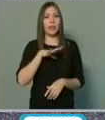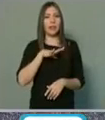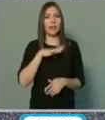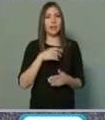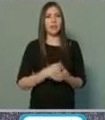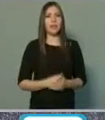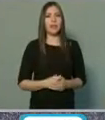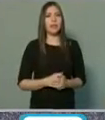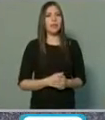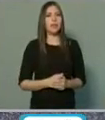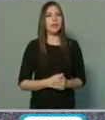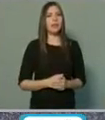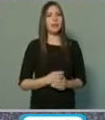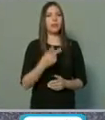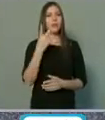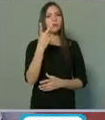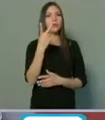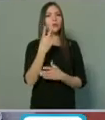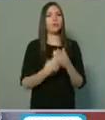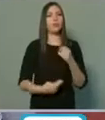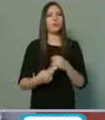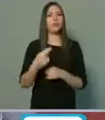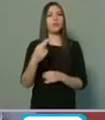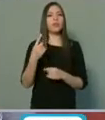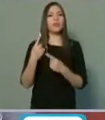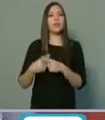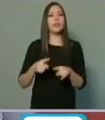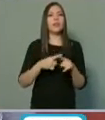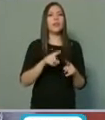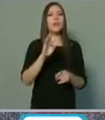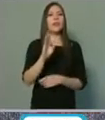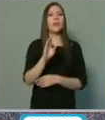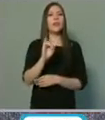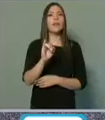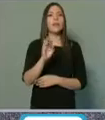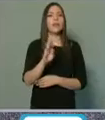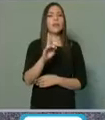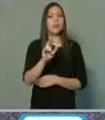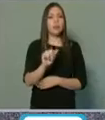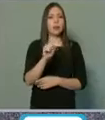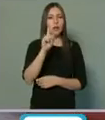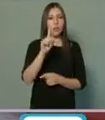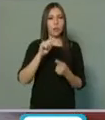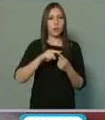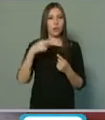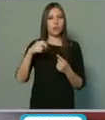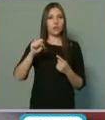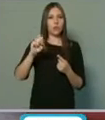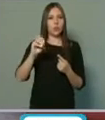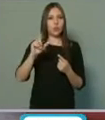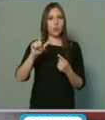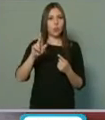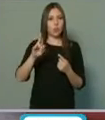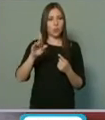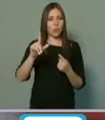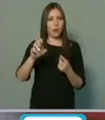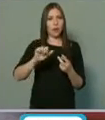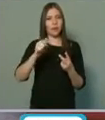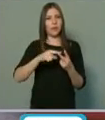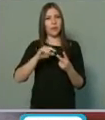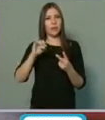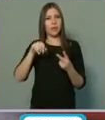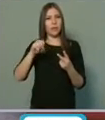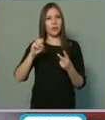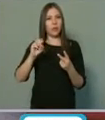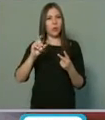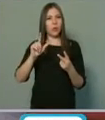Tiene casualmente dos tipos de fibra, tiene soluble e insoluble. No sé si ustedes se han fijado que cuando la chía la metemos en